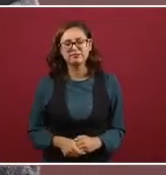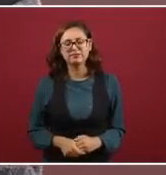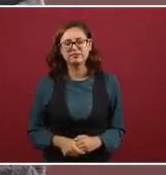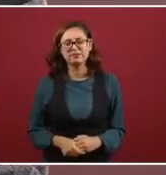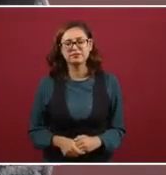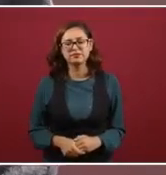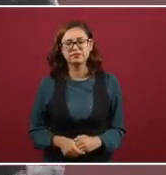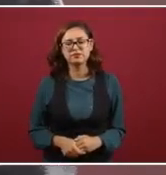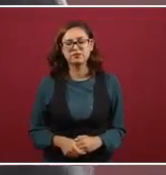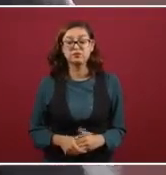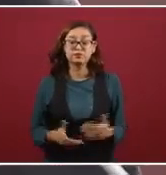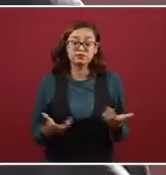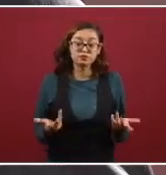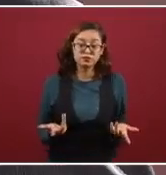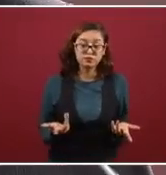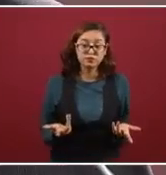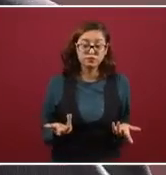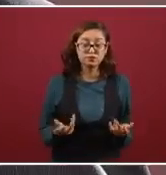Entonces,